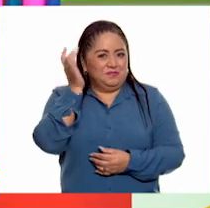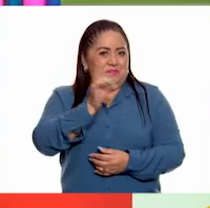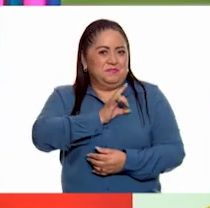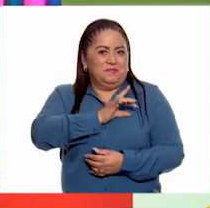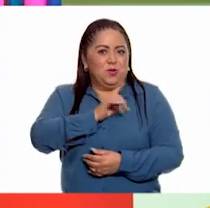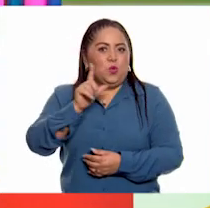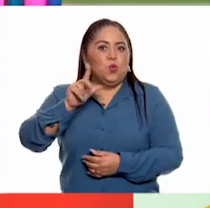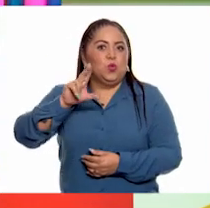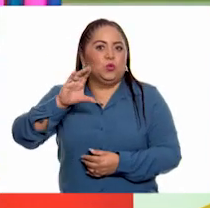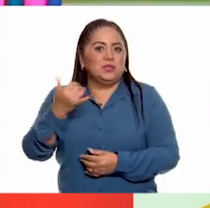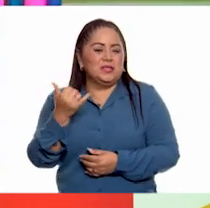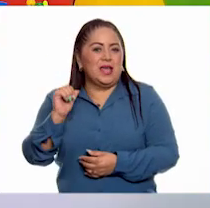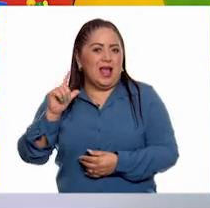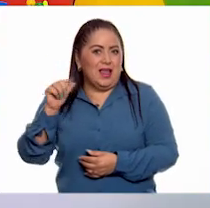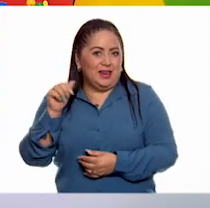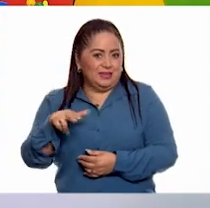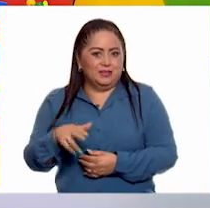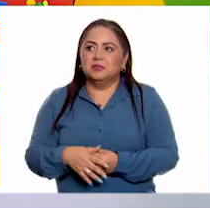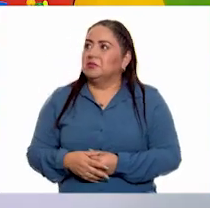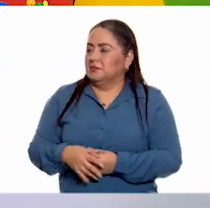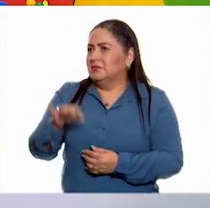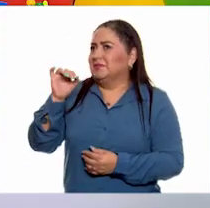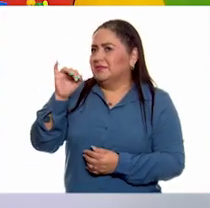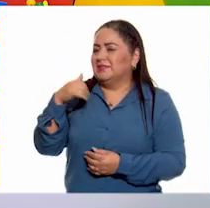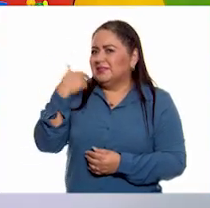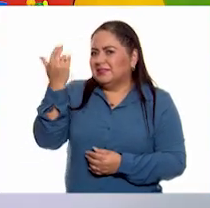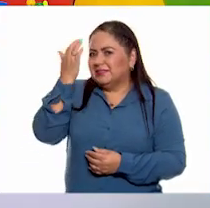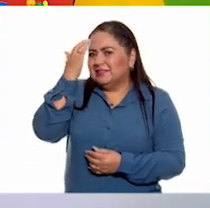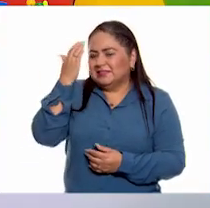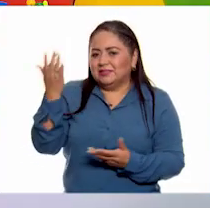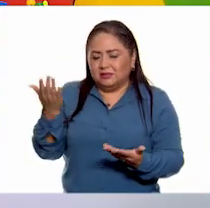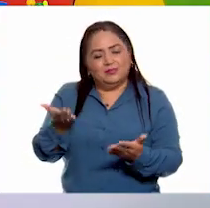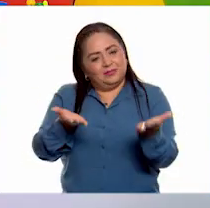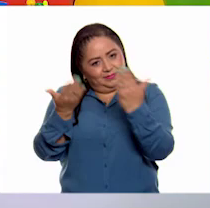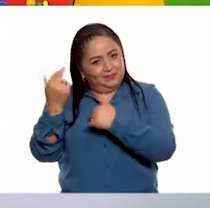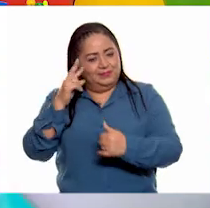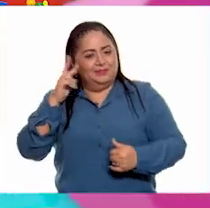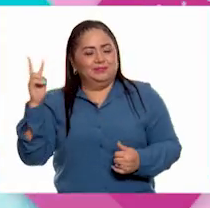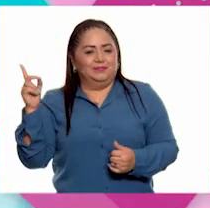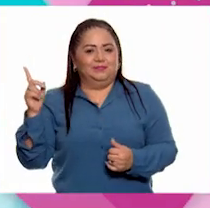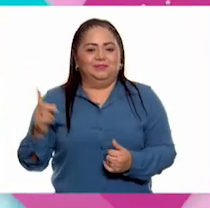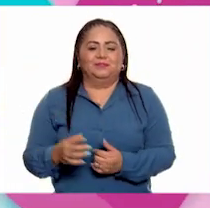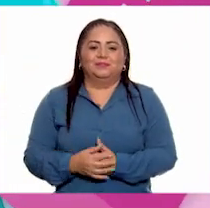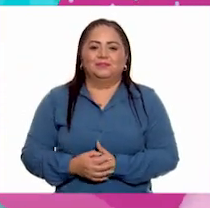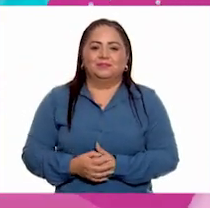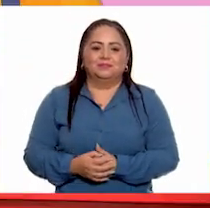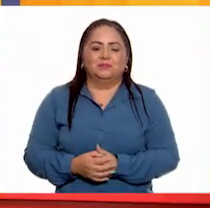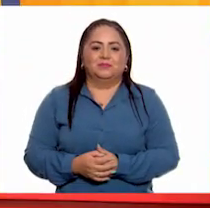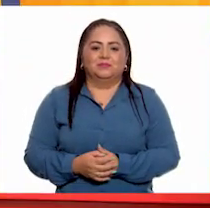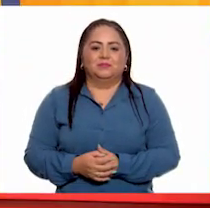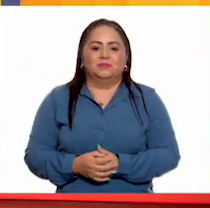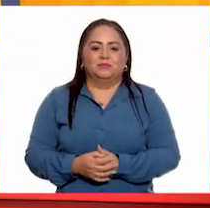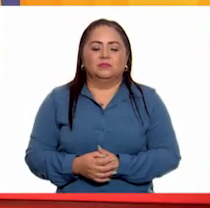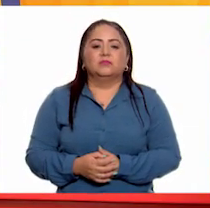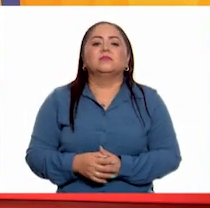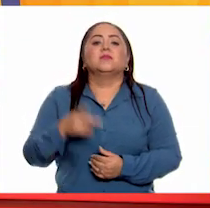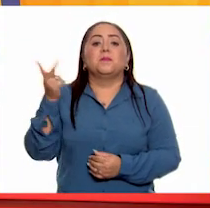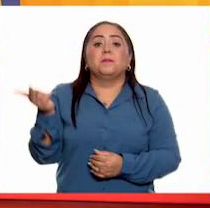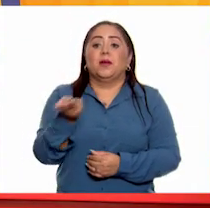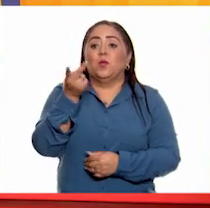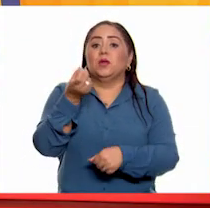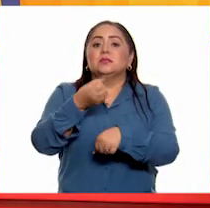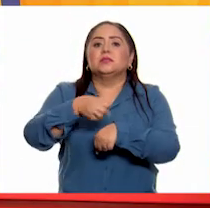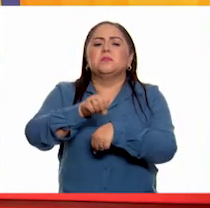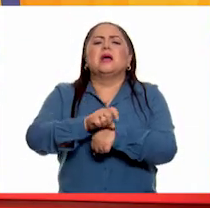de Lucy y Alan? Me gustaría conocerlos. Pues vamos a verlo. Y la pregunta de la